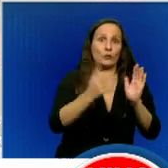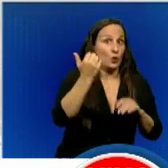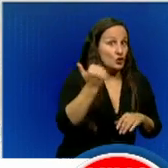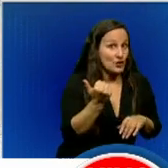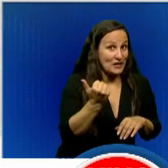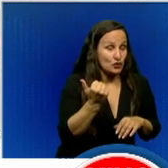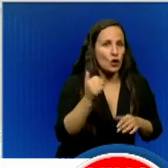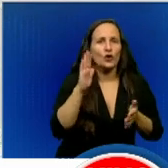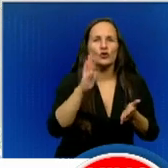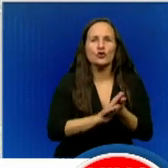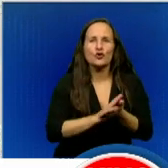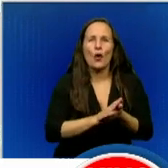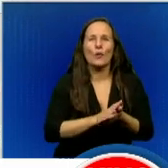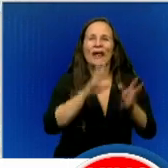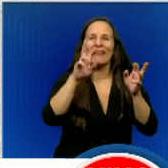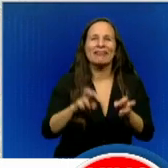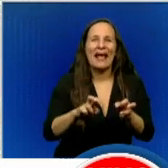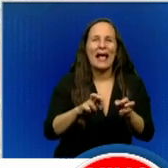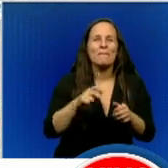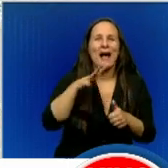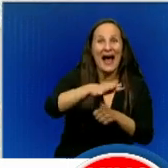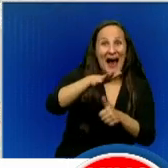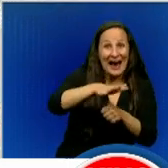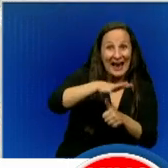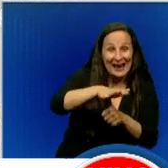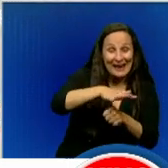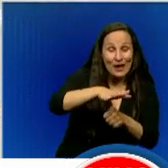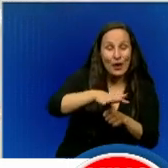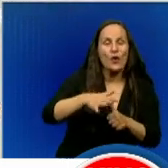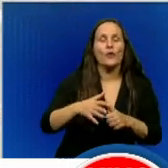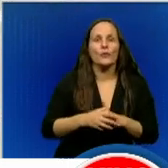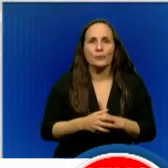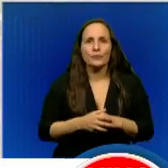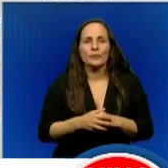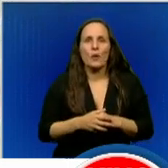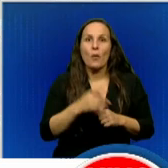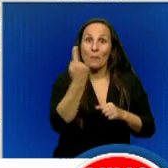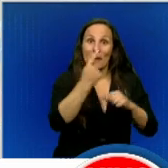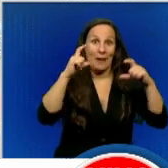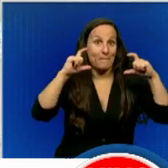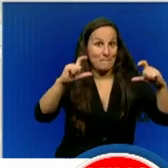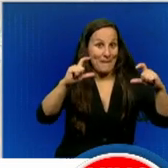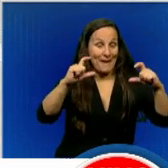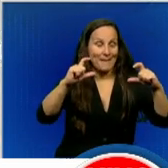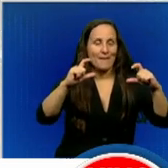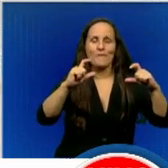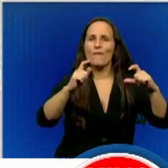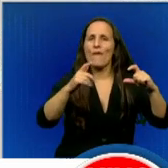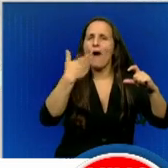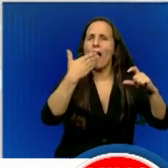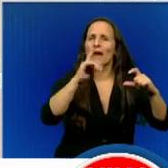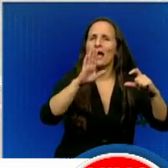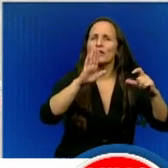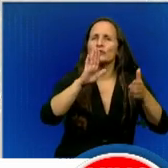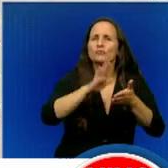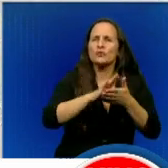referido a la cuestión de género que se introducen el primer párrafo alude a una insólita